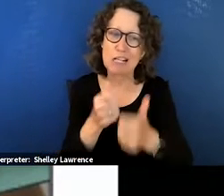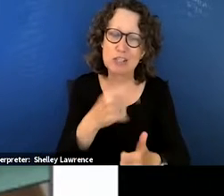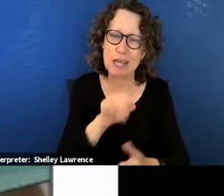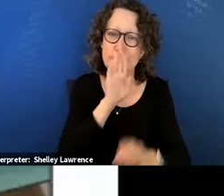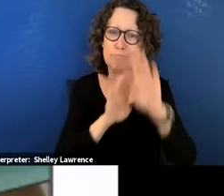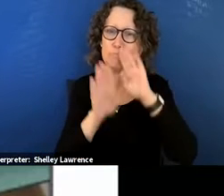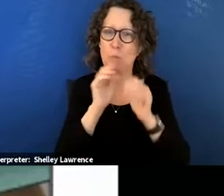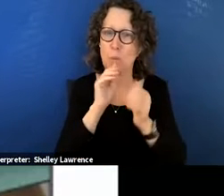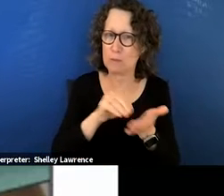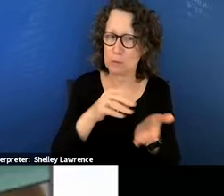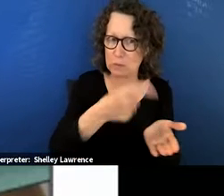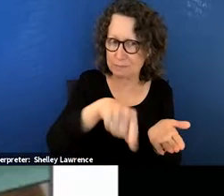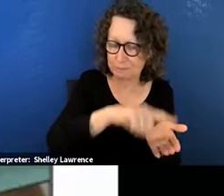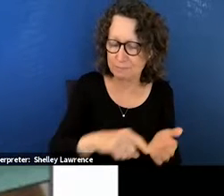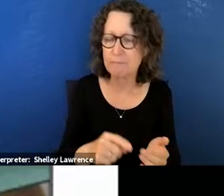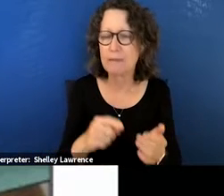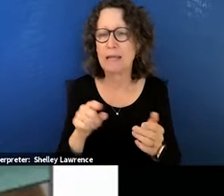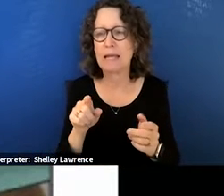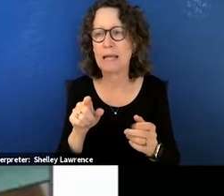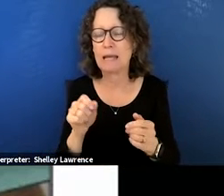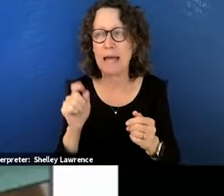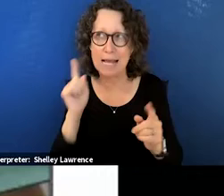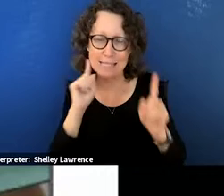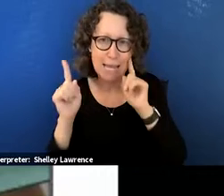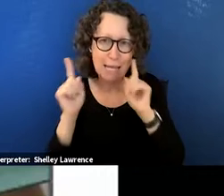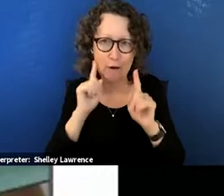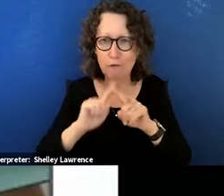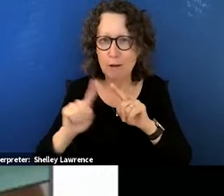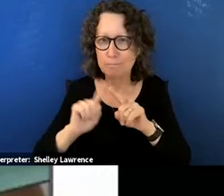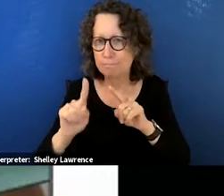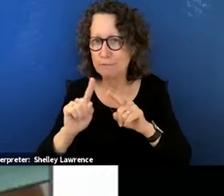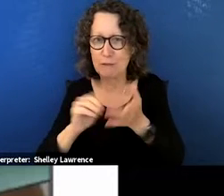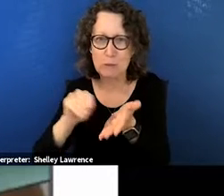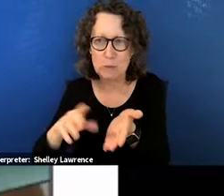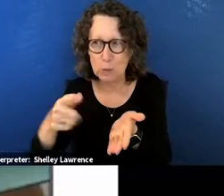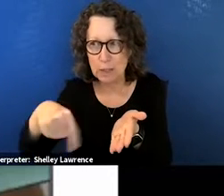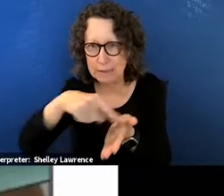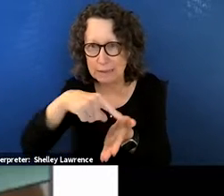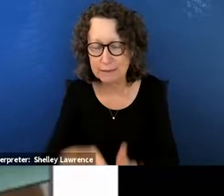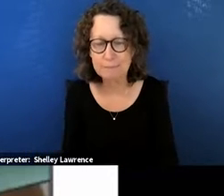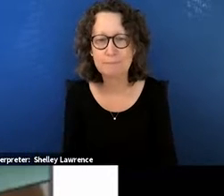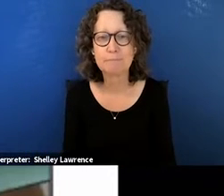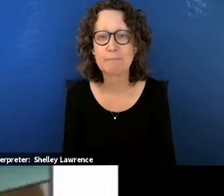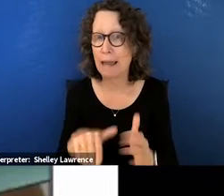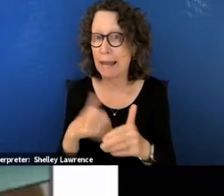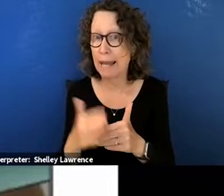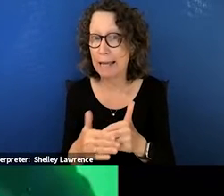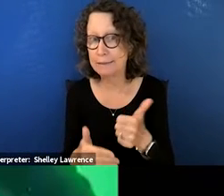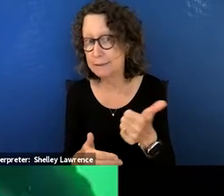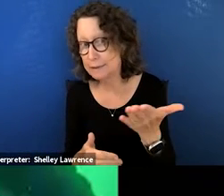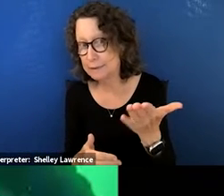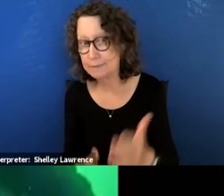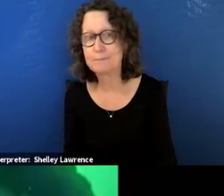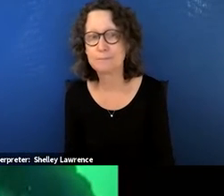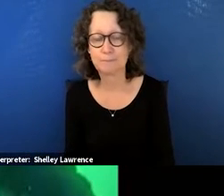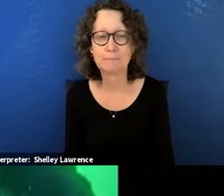algunos retos que están enfrentando con los estudiantes, conforme escuchan de otros compañeros. Siguiente diapositiva.